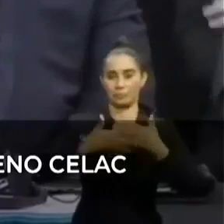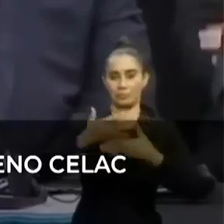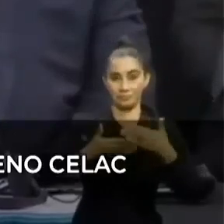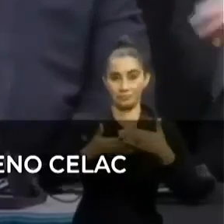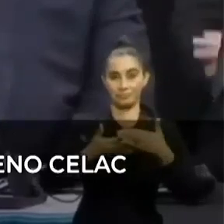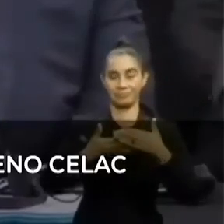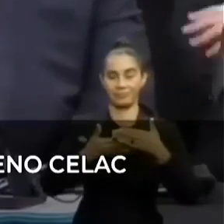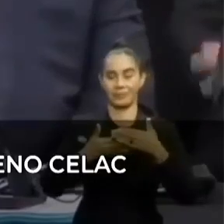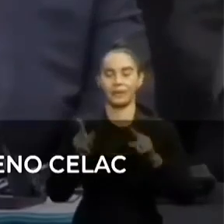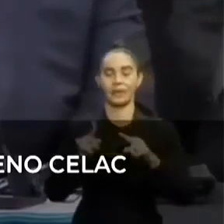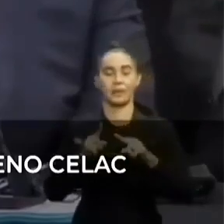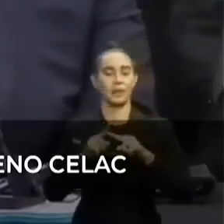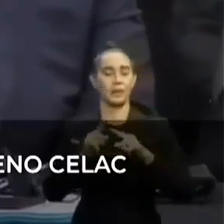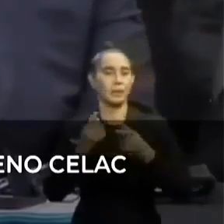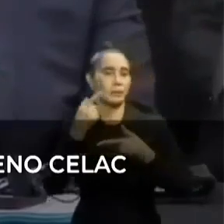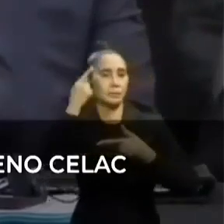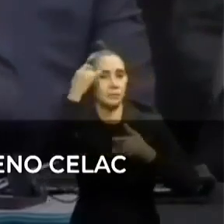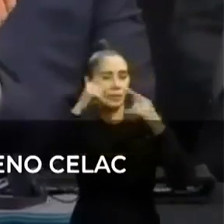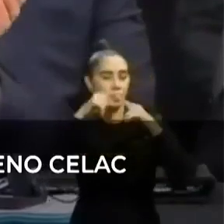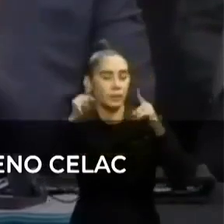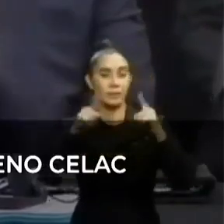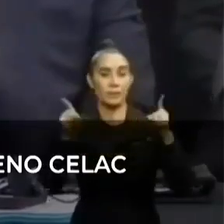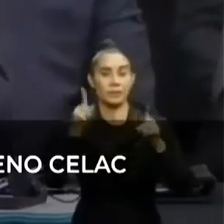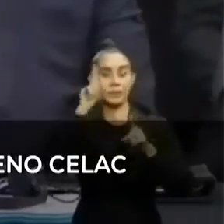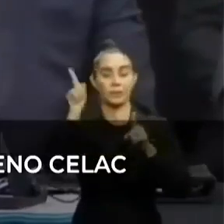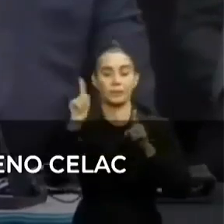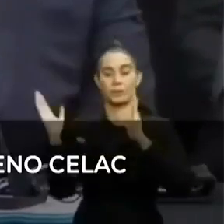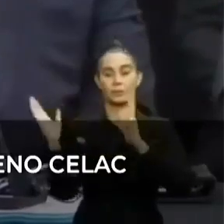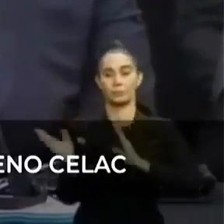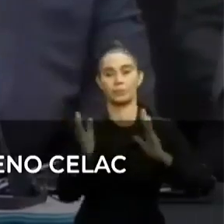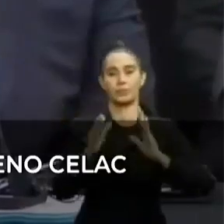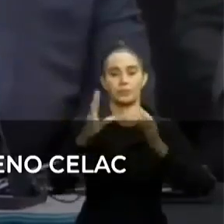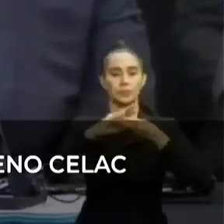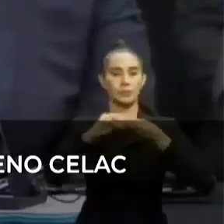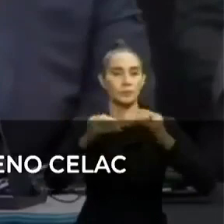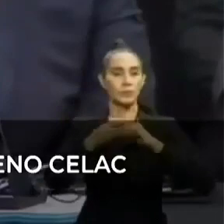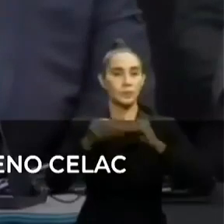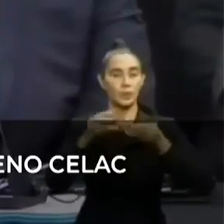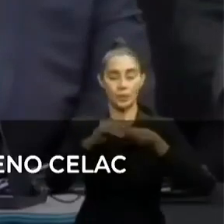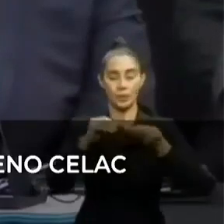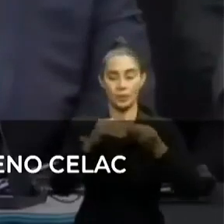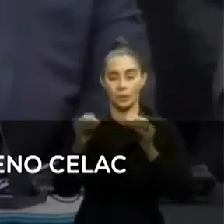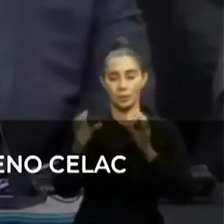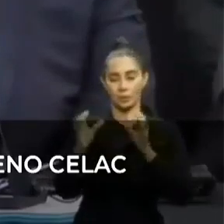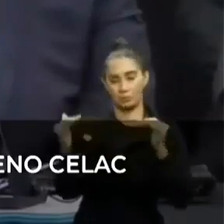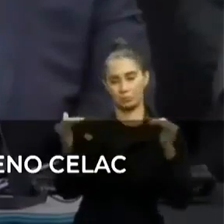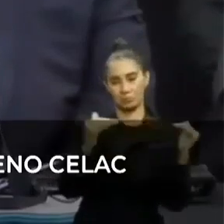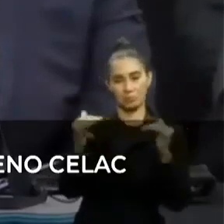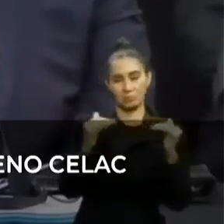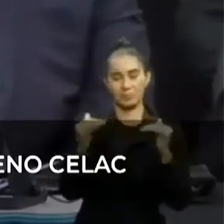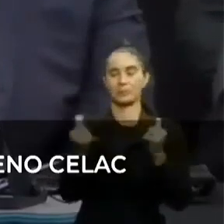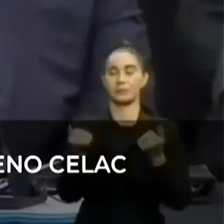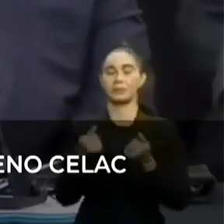divergencias, contamos con procesos históricos muy similares que nos han llevado a coexistir. sentir más allá de las